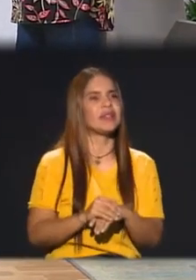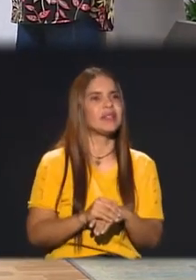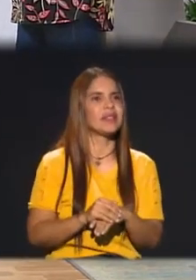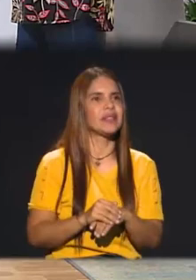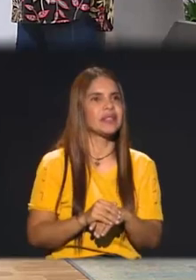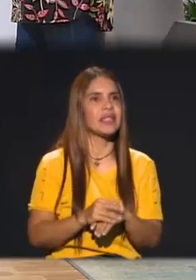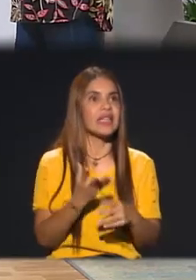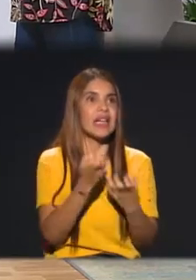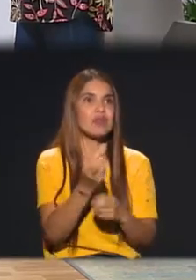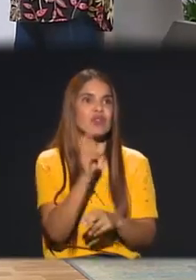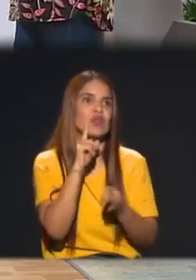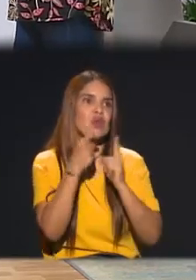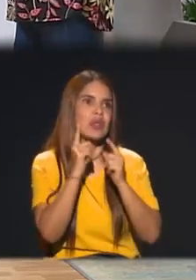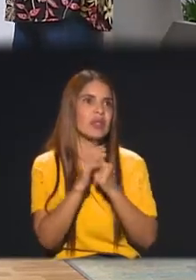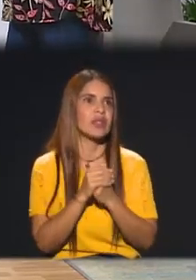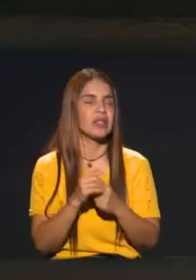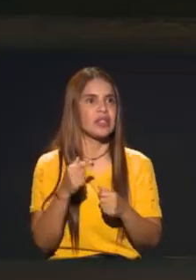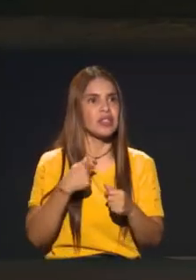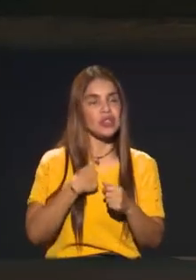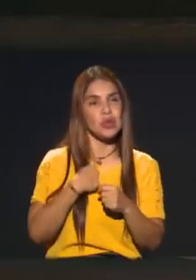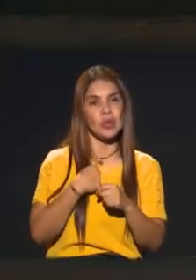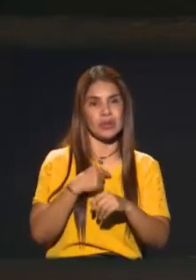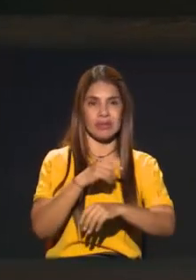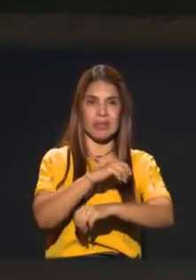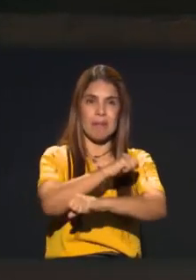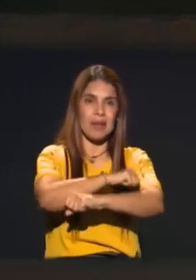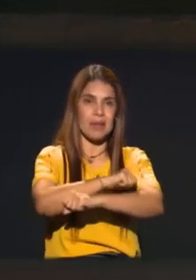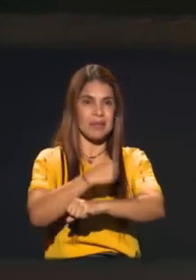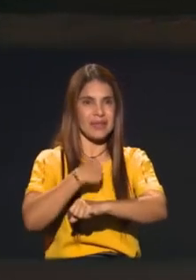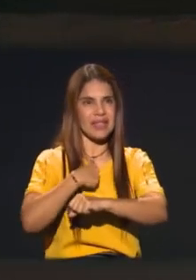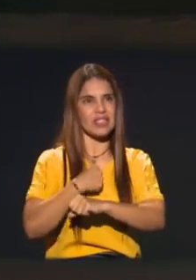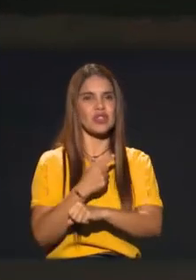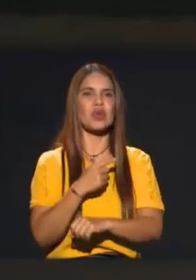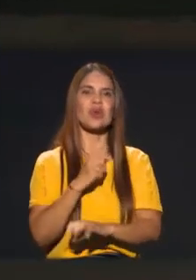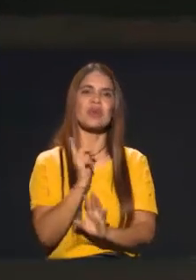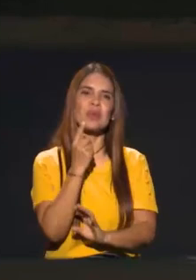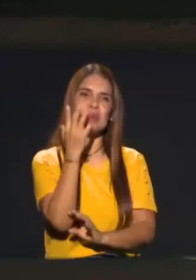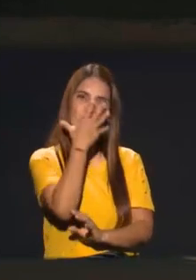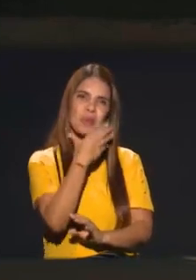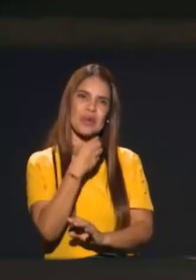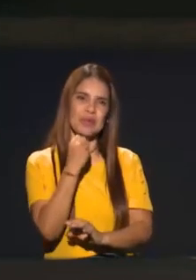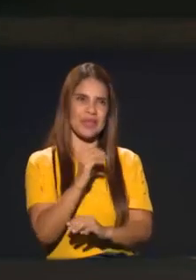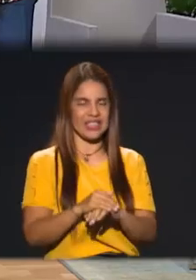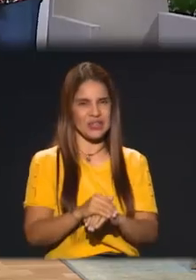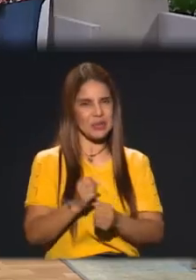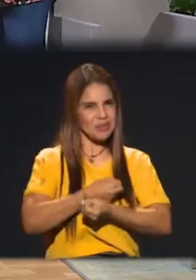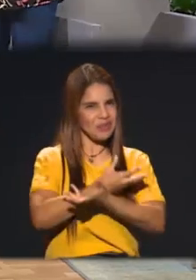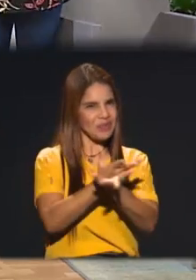también quiere comer torta. Es que yo desde Puerto Balcón en mi casa, que estoy ahí, fue lo más pispo, les hago este poema a las